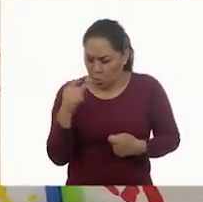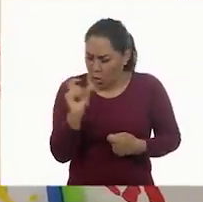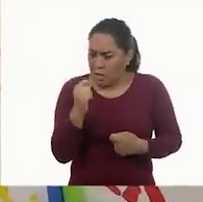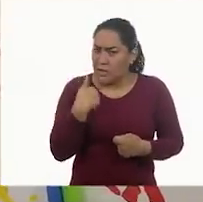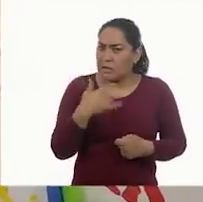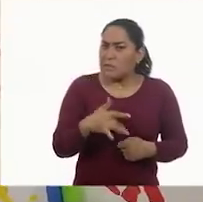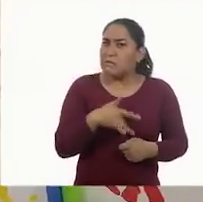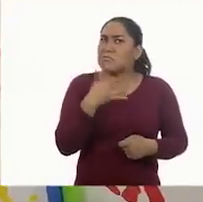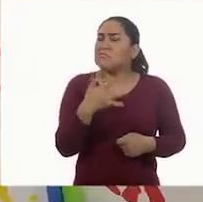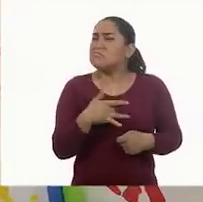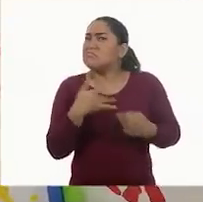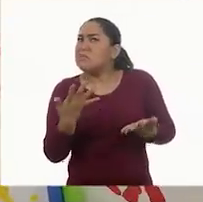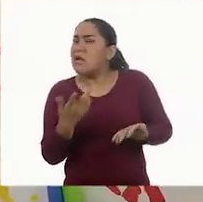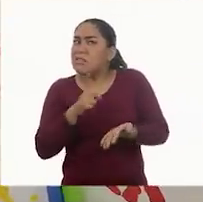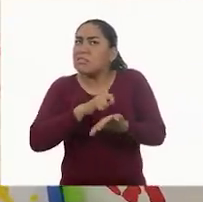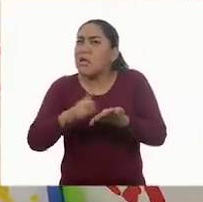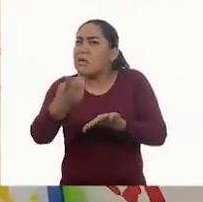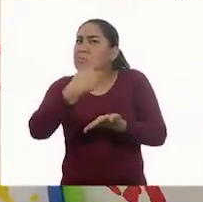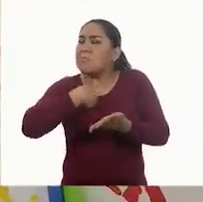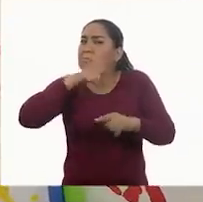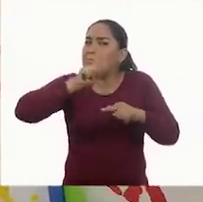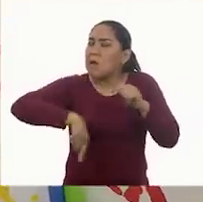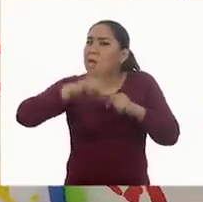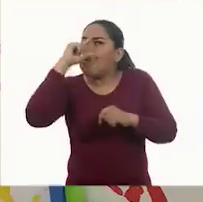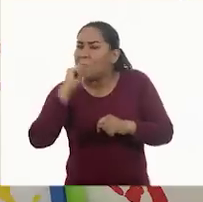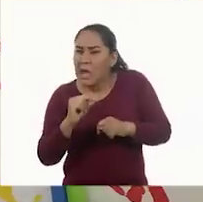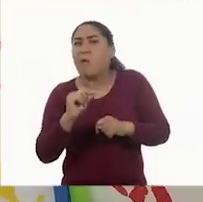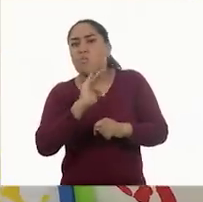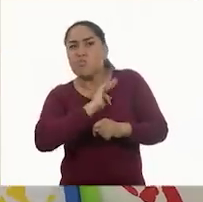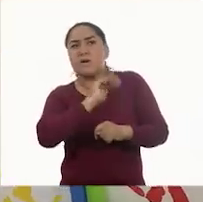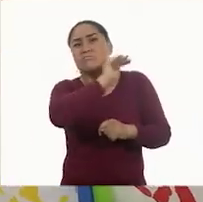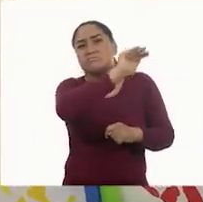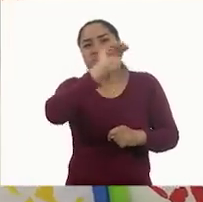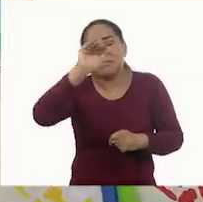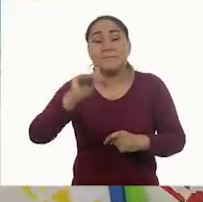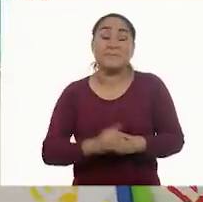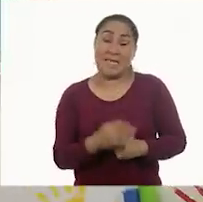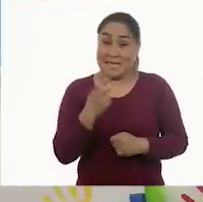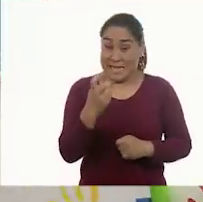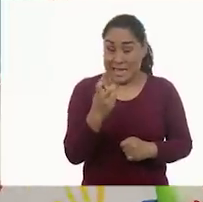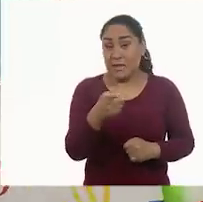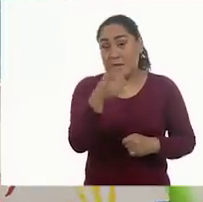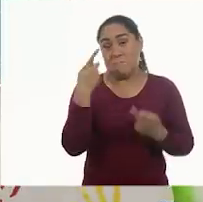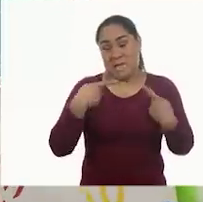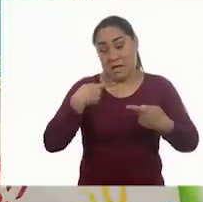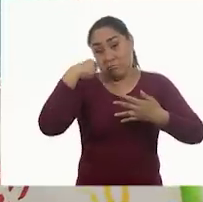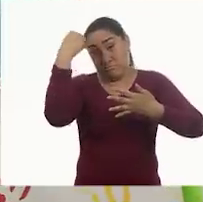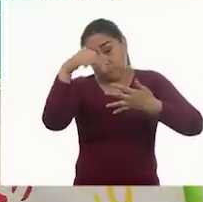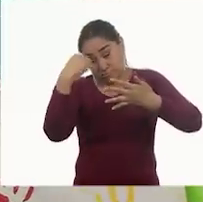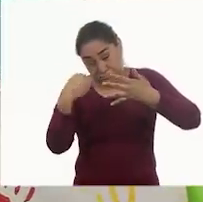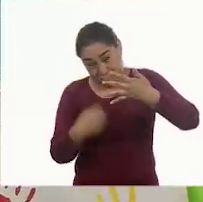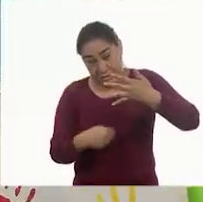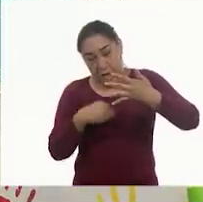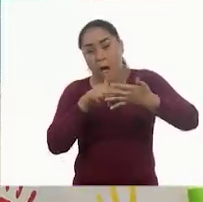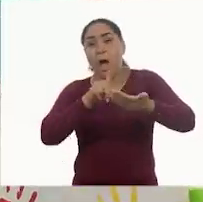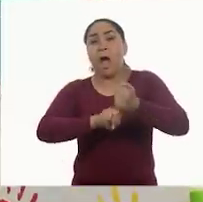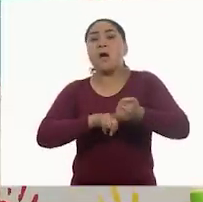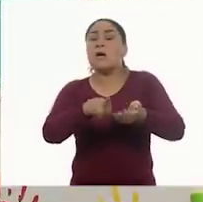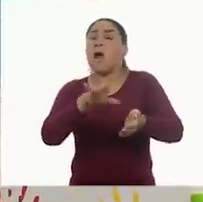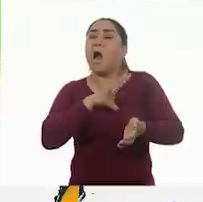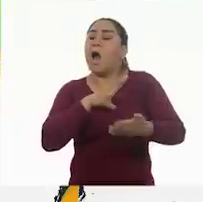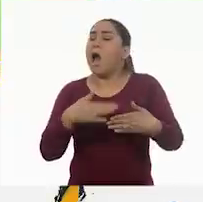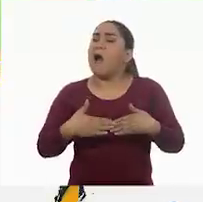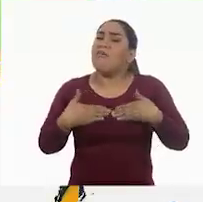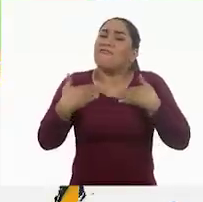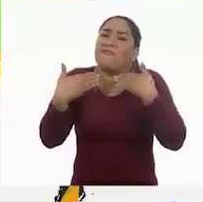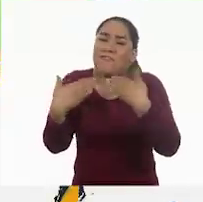momento sentimos nuestros derechos vulnerados. Entonces, las primeras personas son a las que más confianza tenemos, pero también